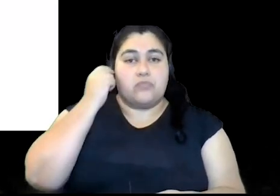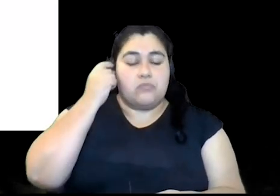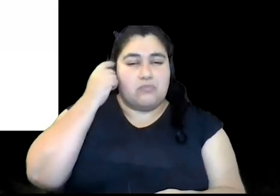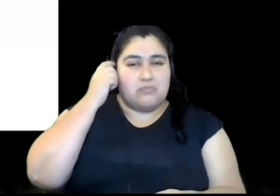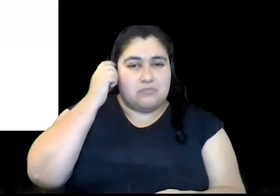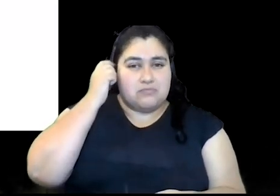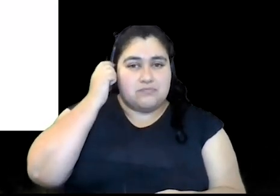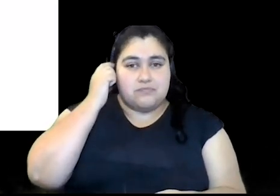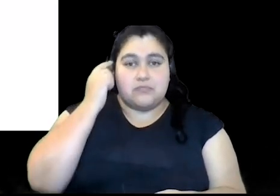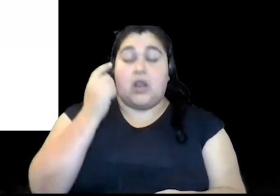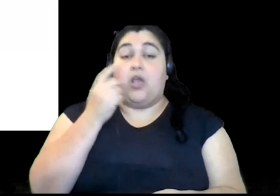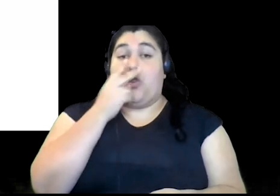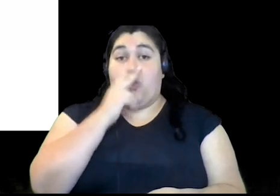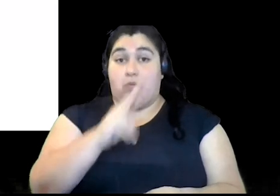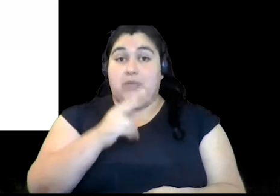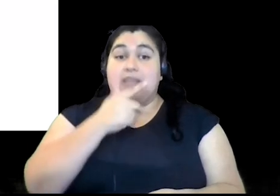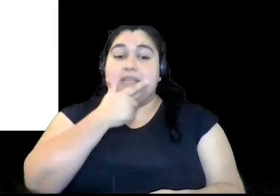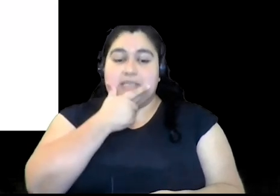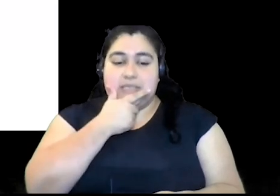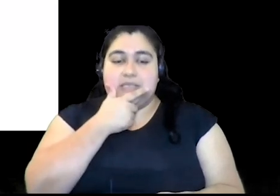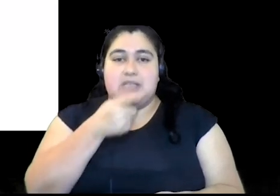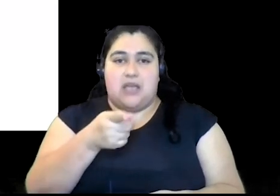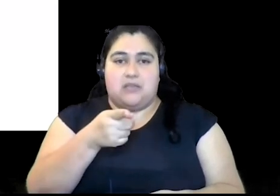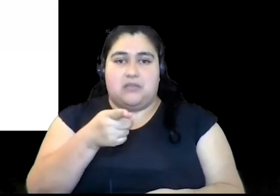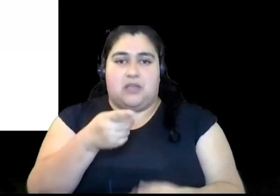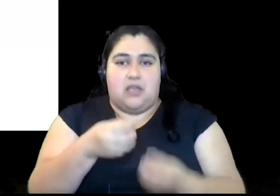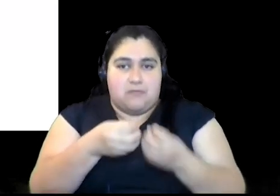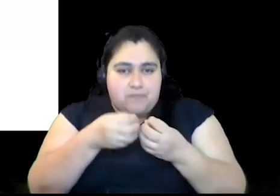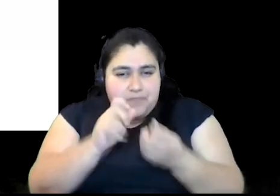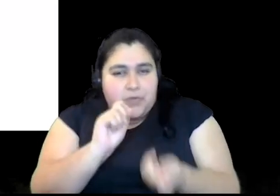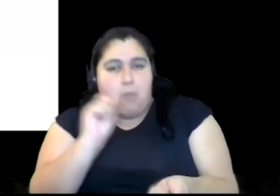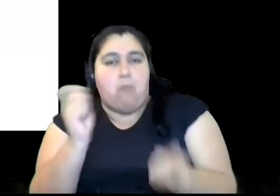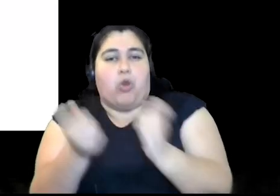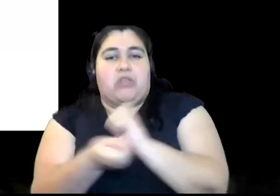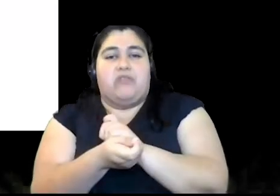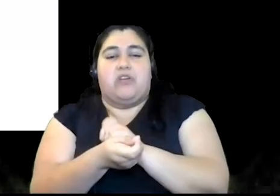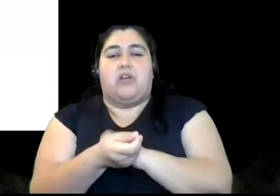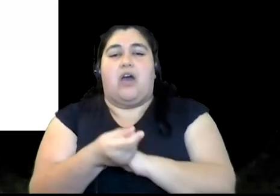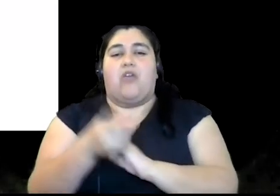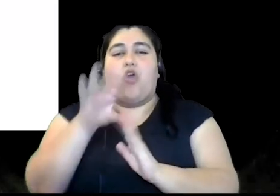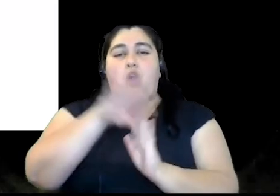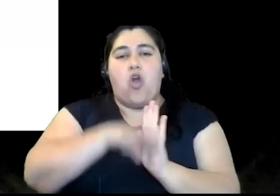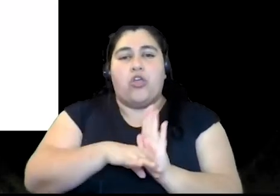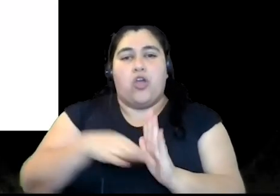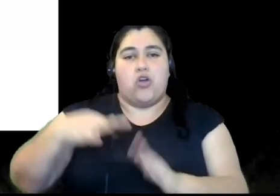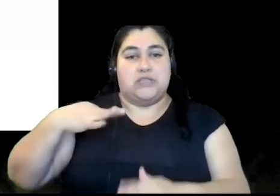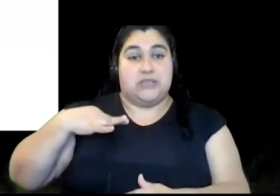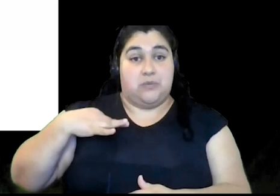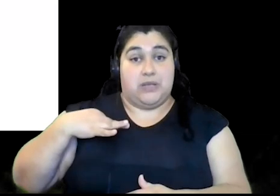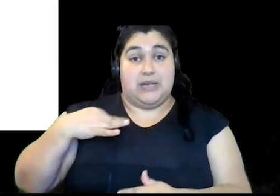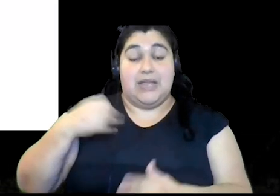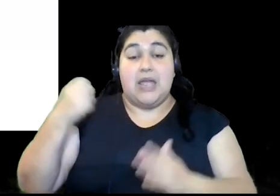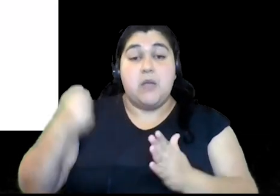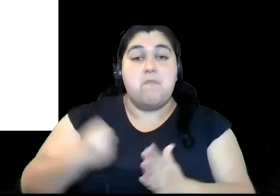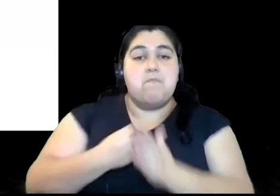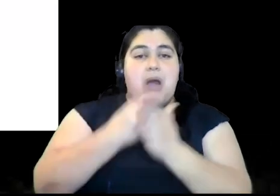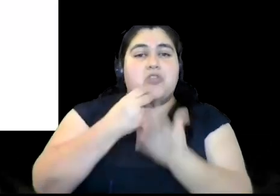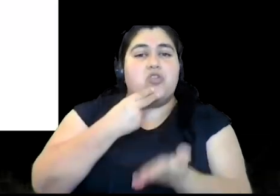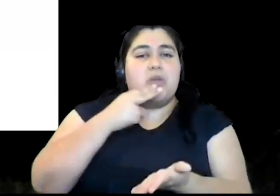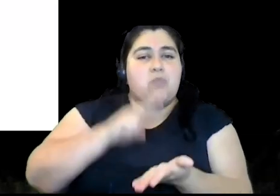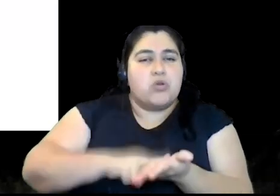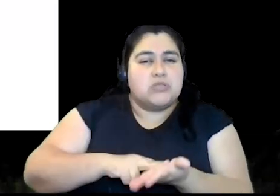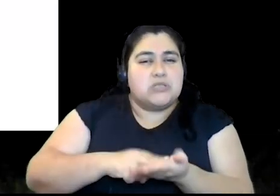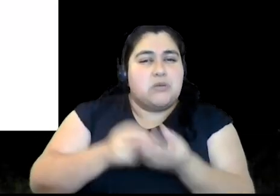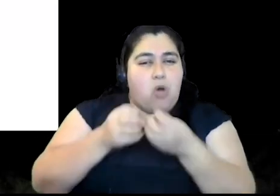del 2017 se había modificado el Código Civil, pero el impacto impositivo se dio a partir